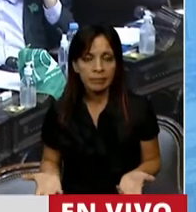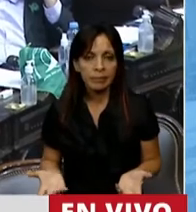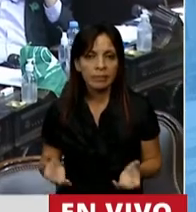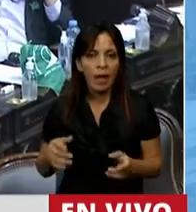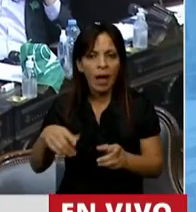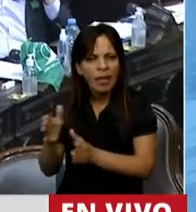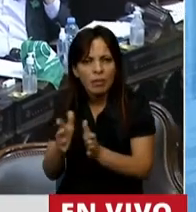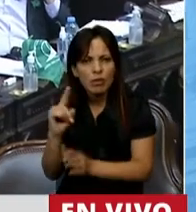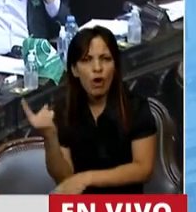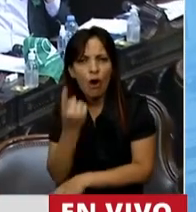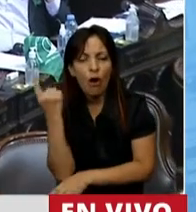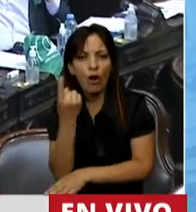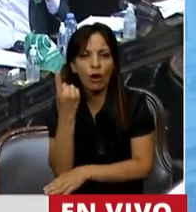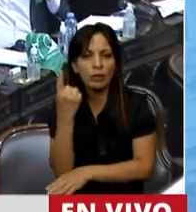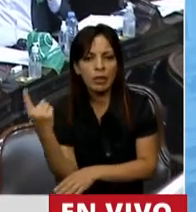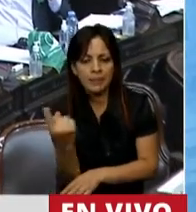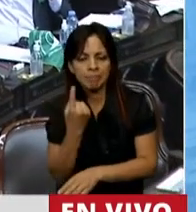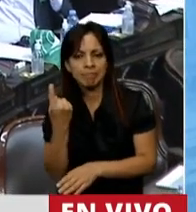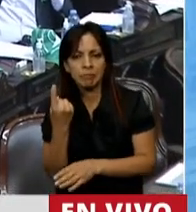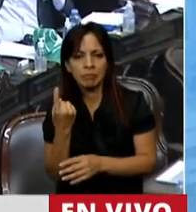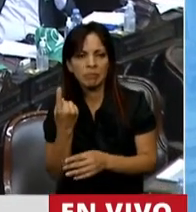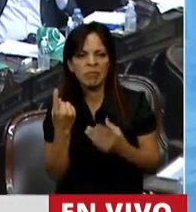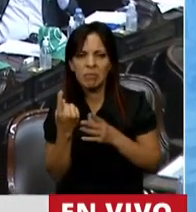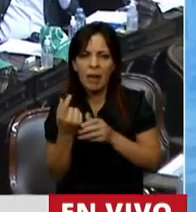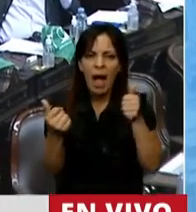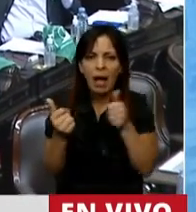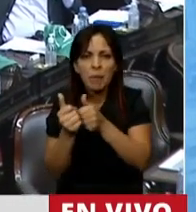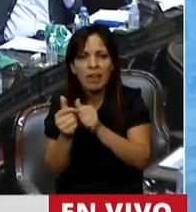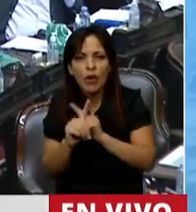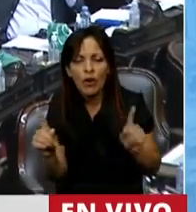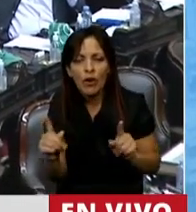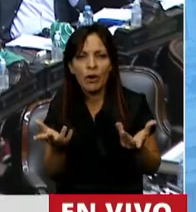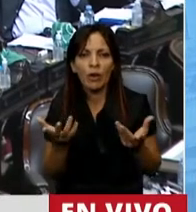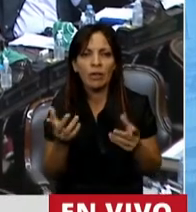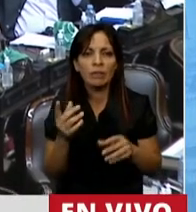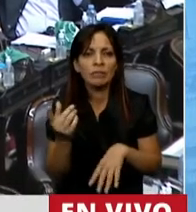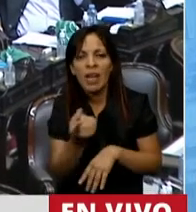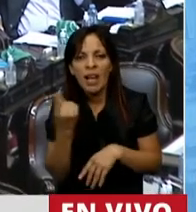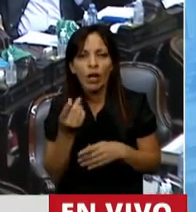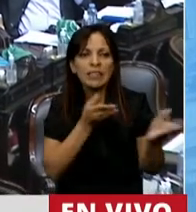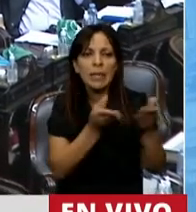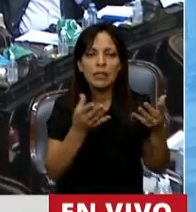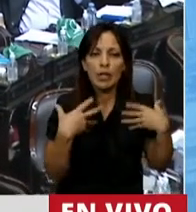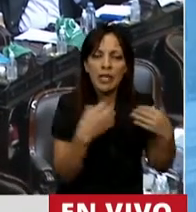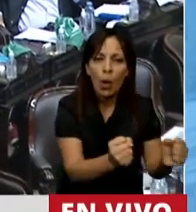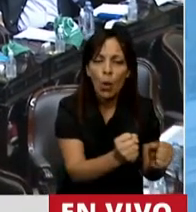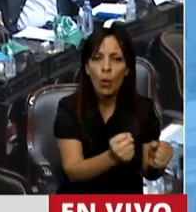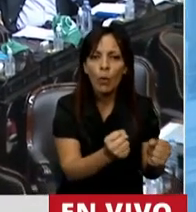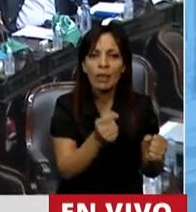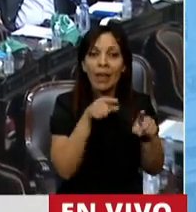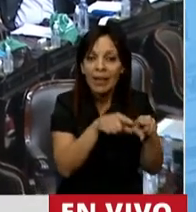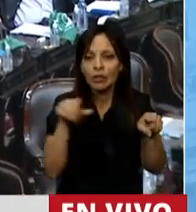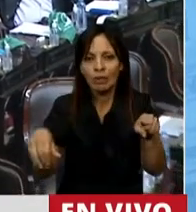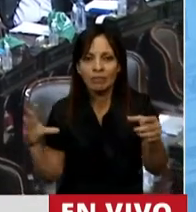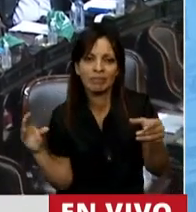de soledad, lejos de la contención y sobre todas las cosas, lejos de los servicios de salud necesarios